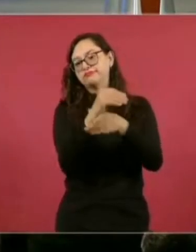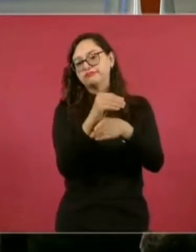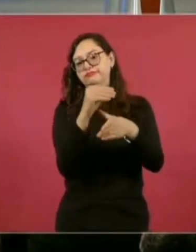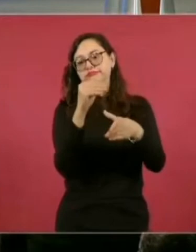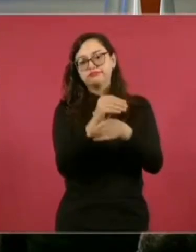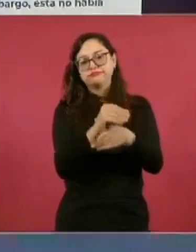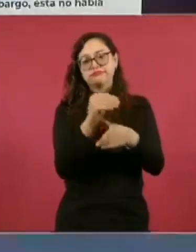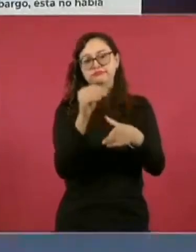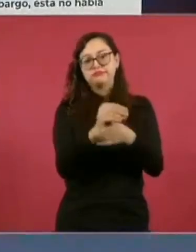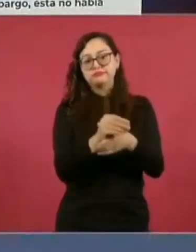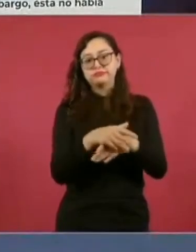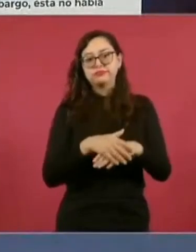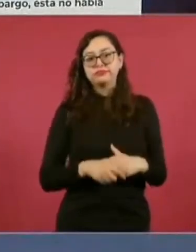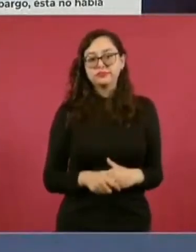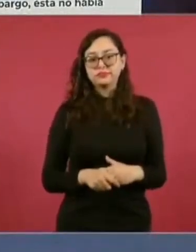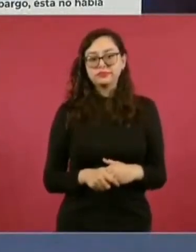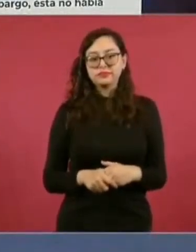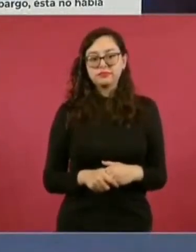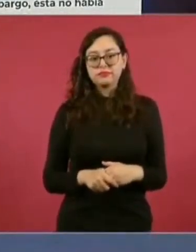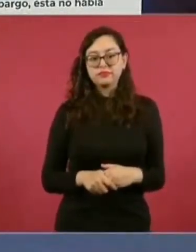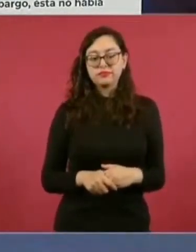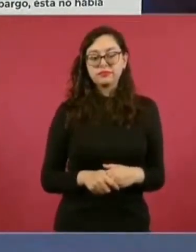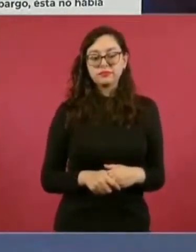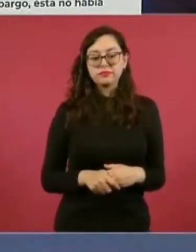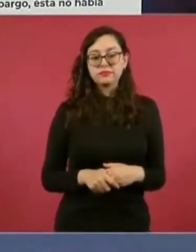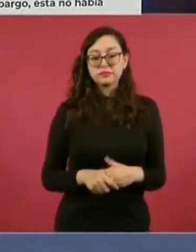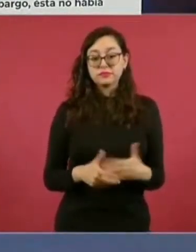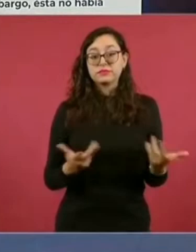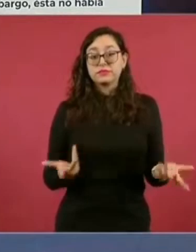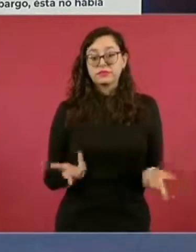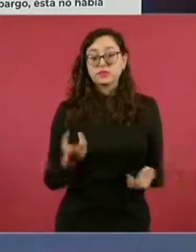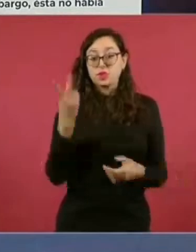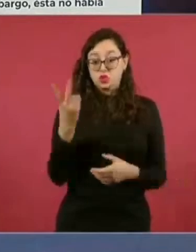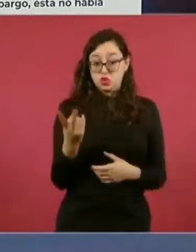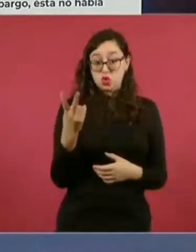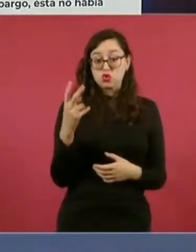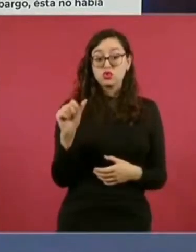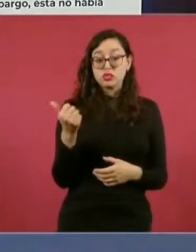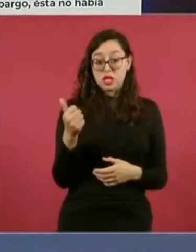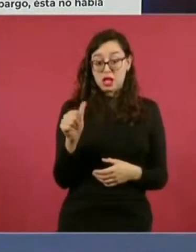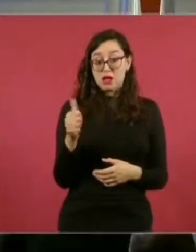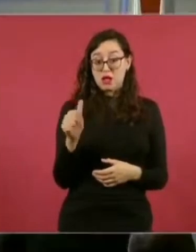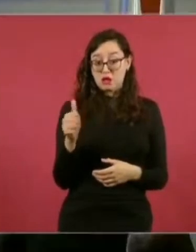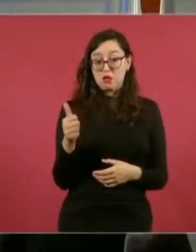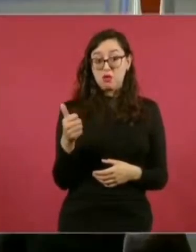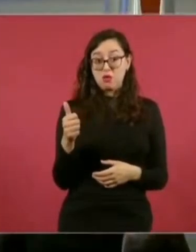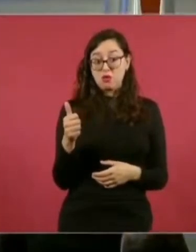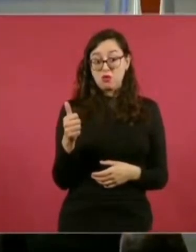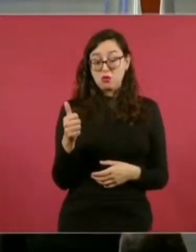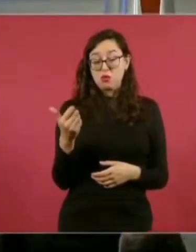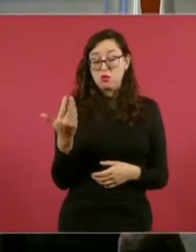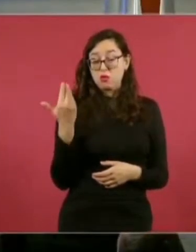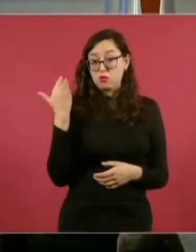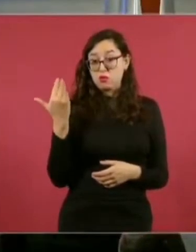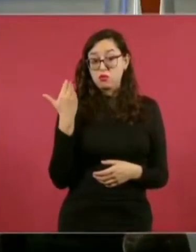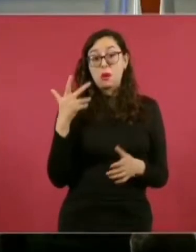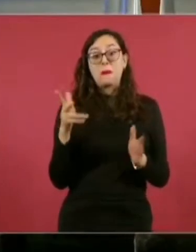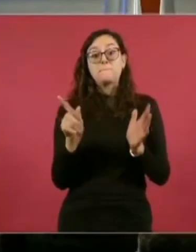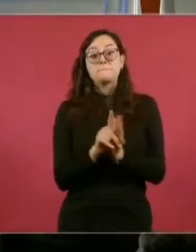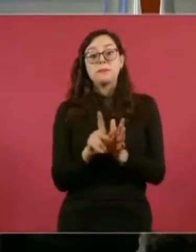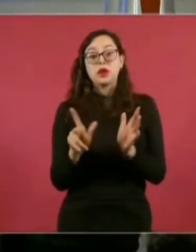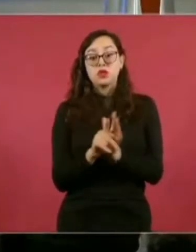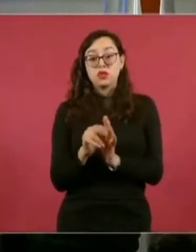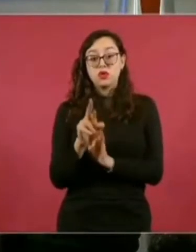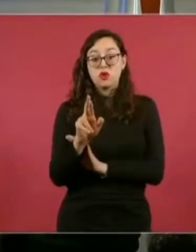recurso de apelación interpuesto por la Fiscalía. El 2 de agosto, hay que decirlo, el periódico